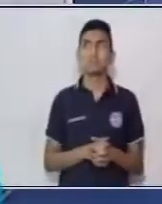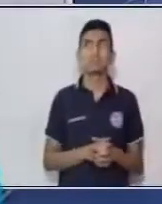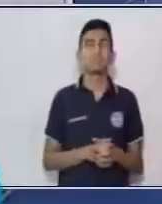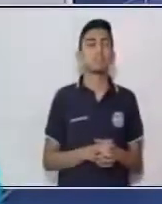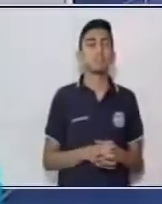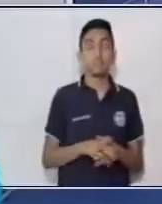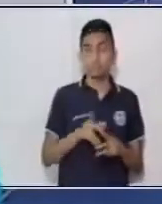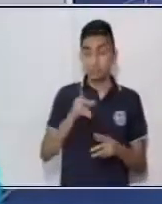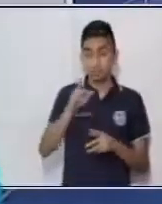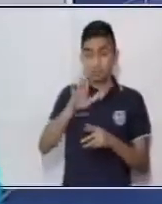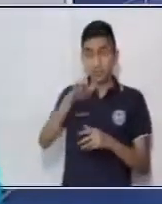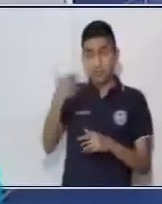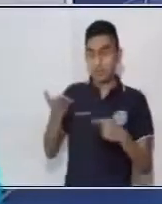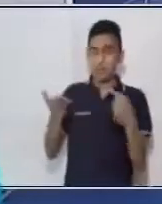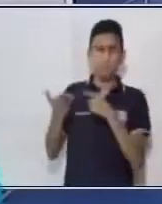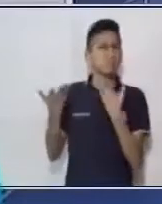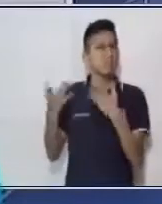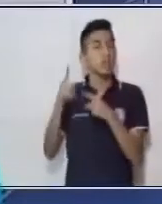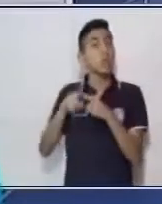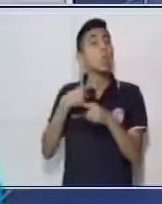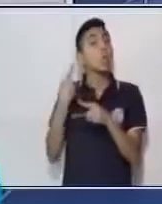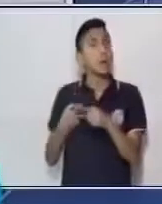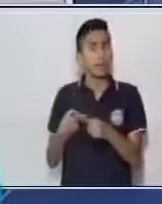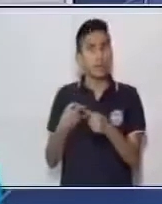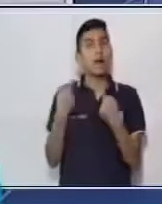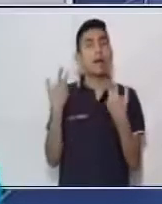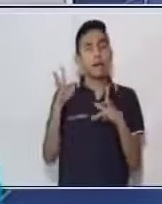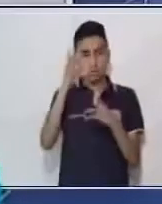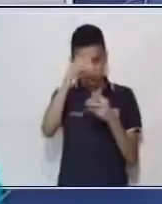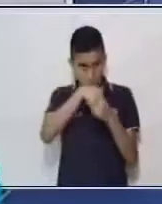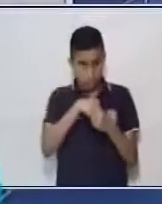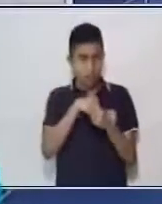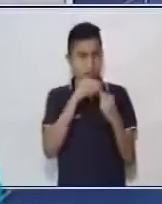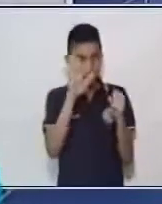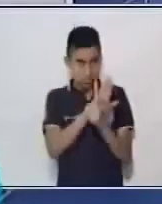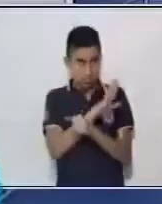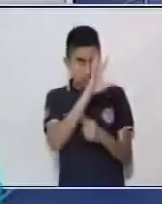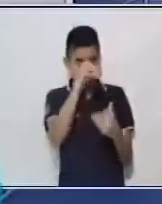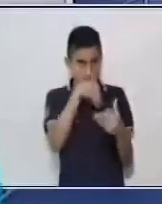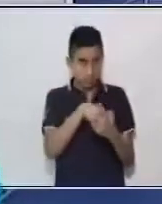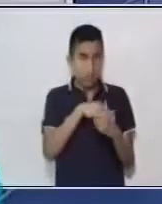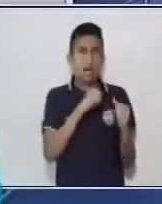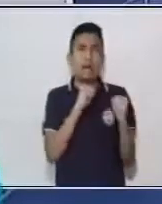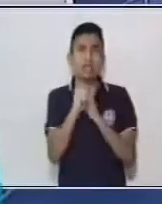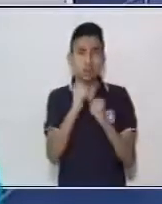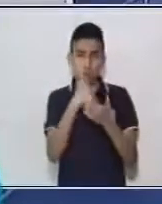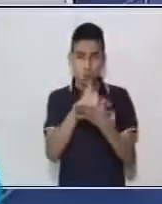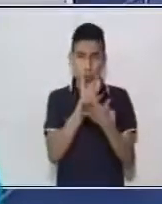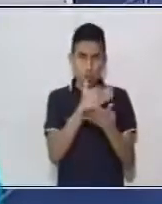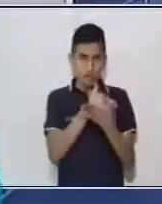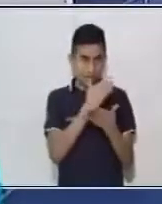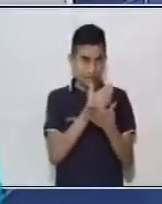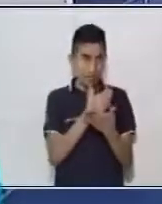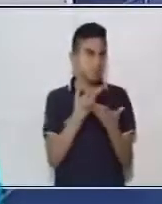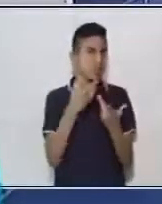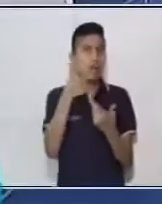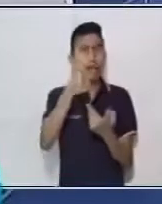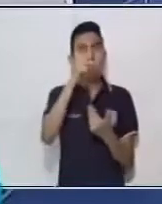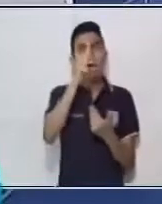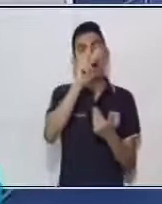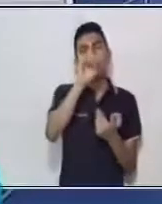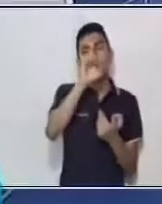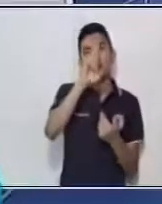Este ayer nos está diciendo cuándo y está complementando la acción de cocinar. Entonces es un adverbio y